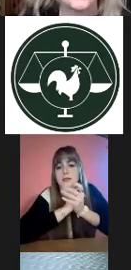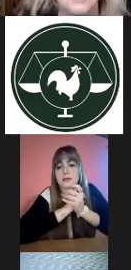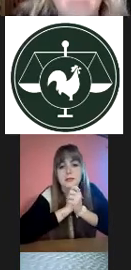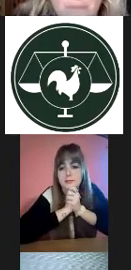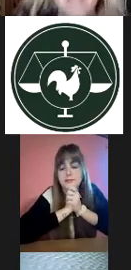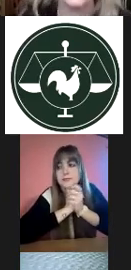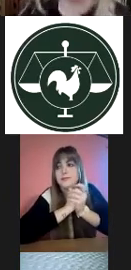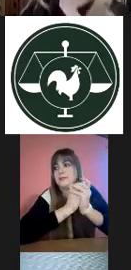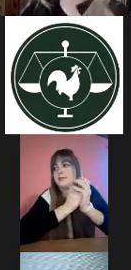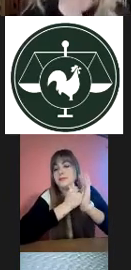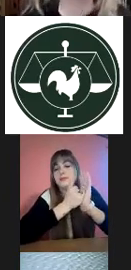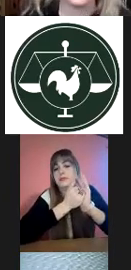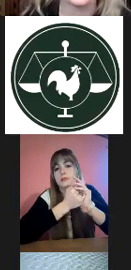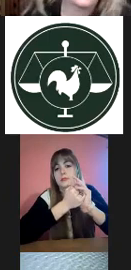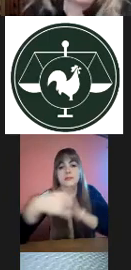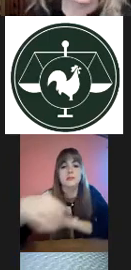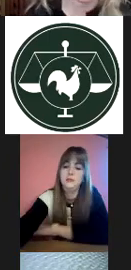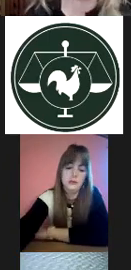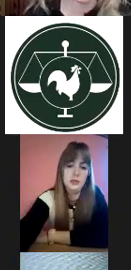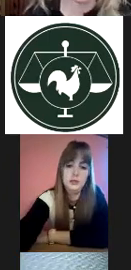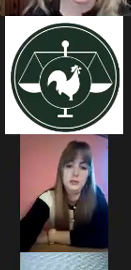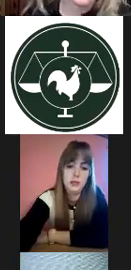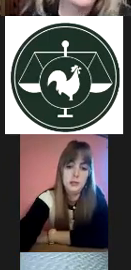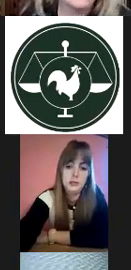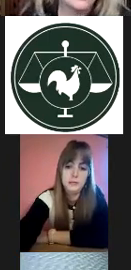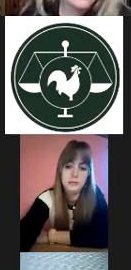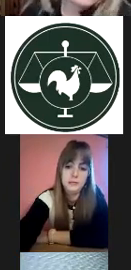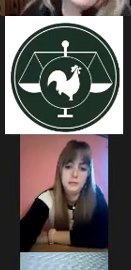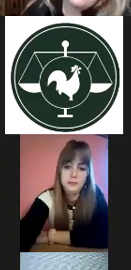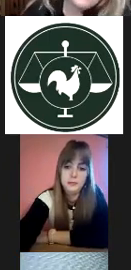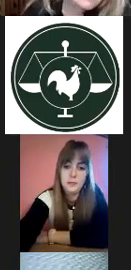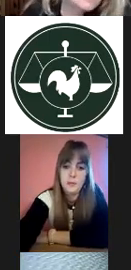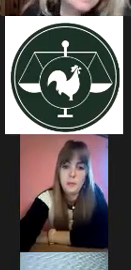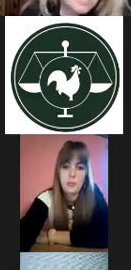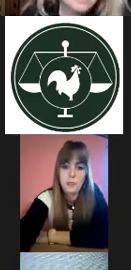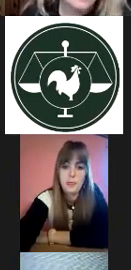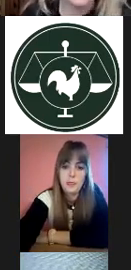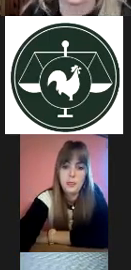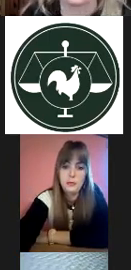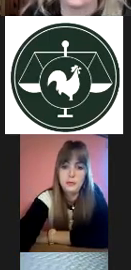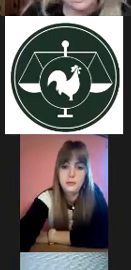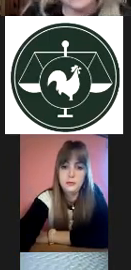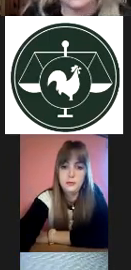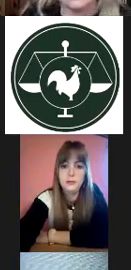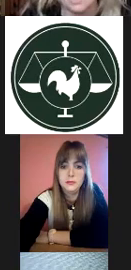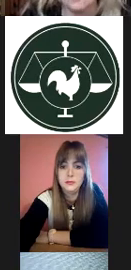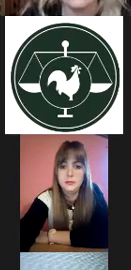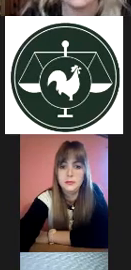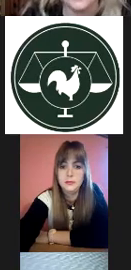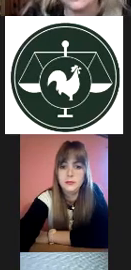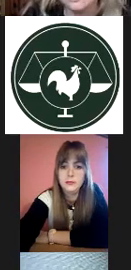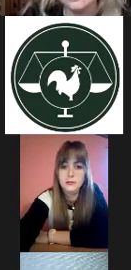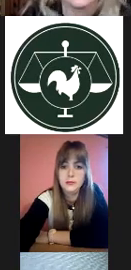No, no, una no, no. especie de epidemia de rabia. En Sí, cualquier totalmente. momento se extiende esto. Ahora están